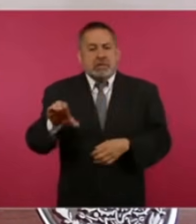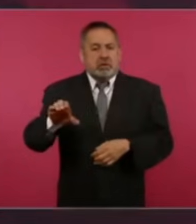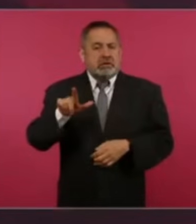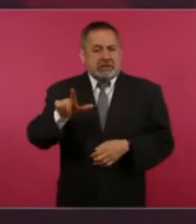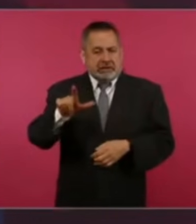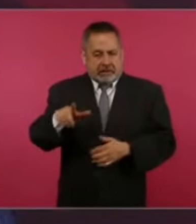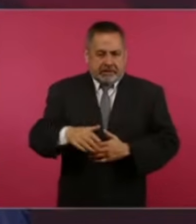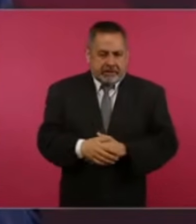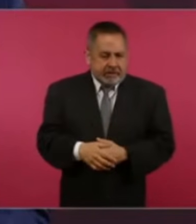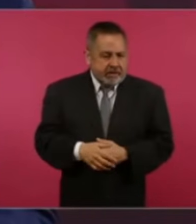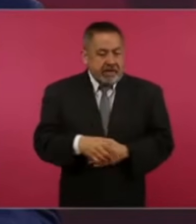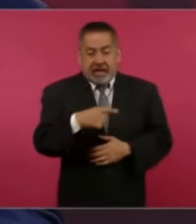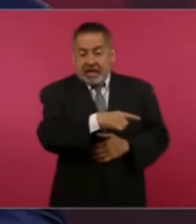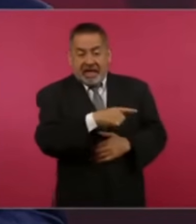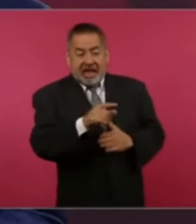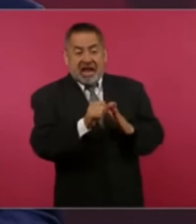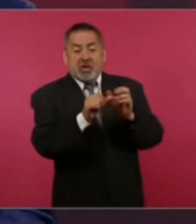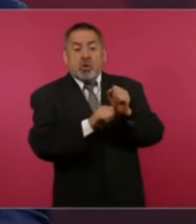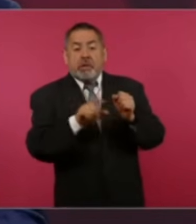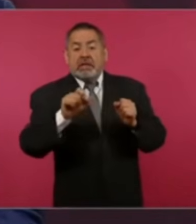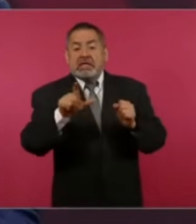Modificaron el artículo 27,